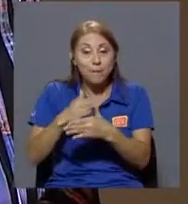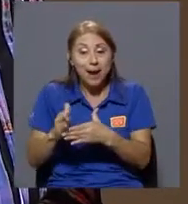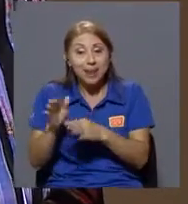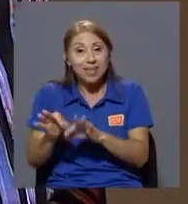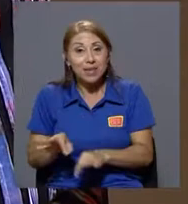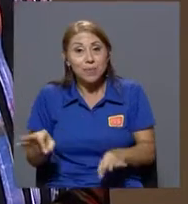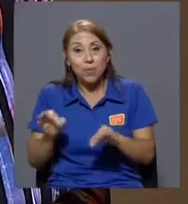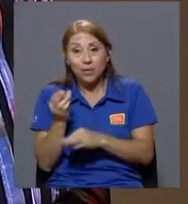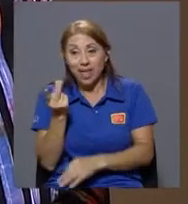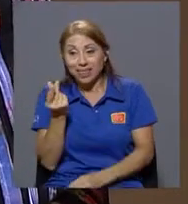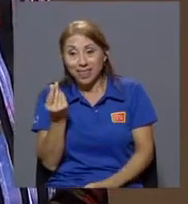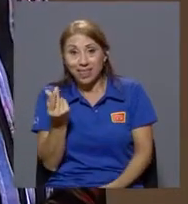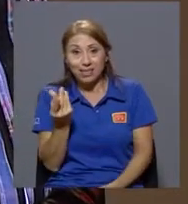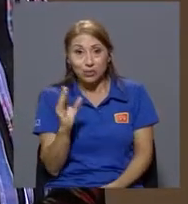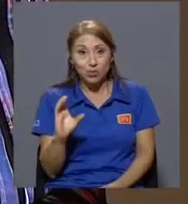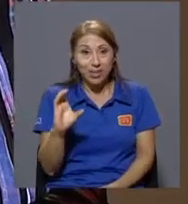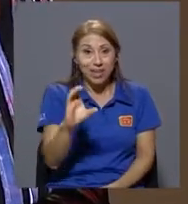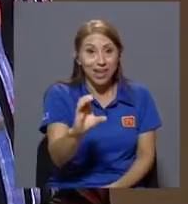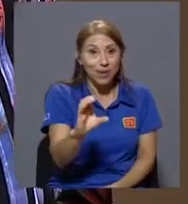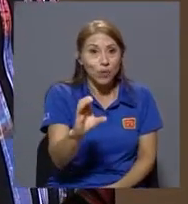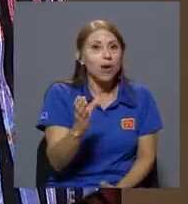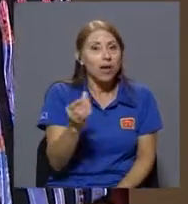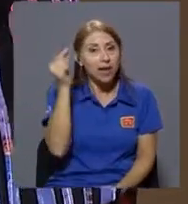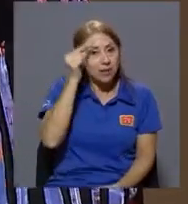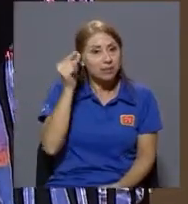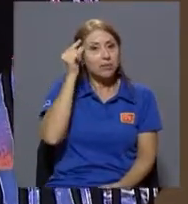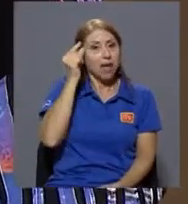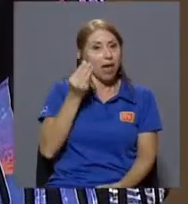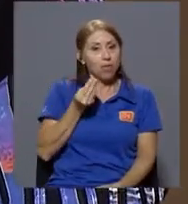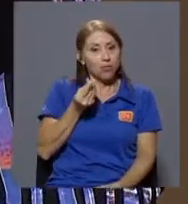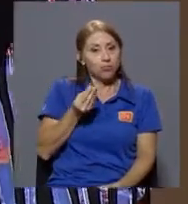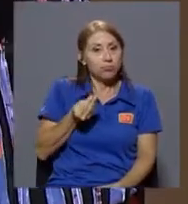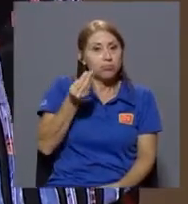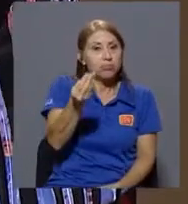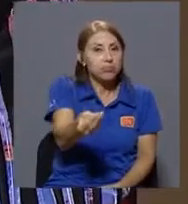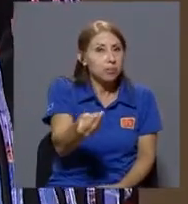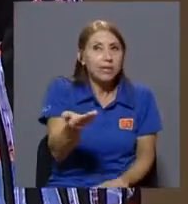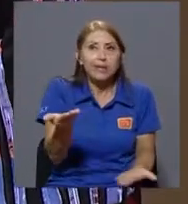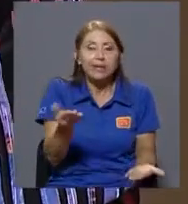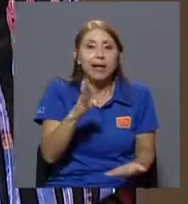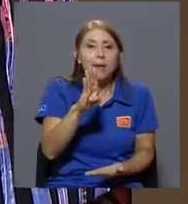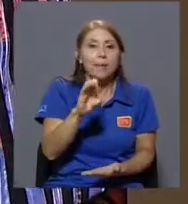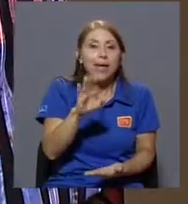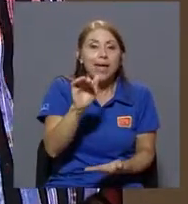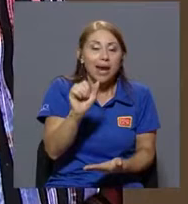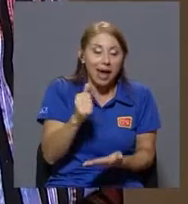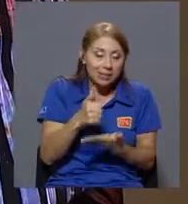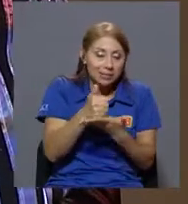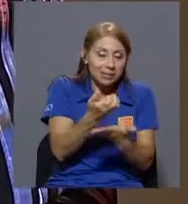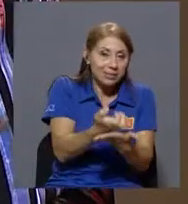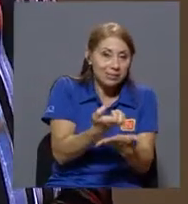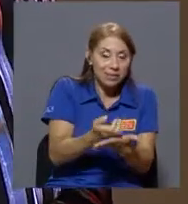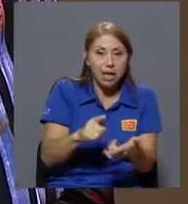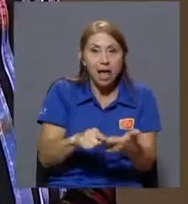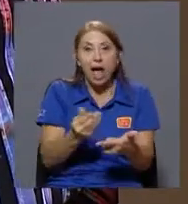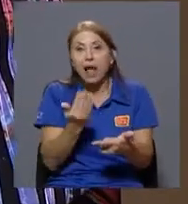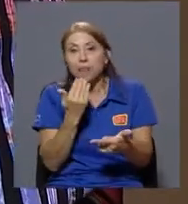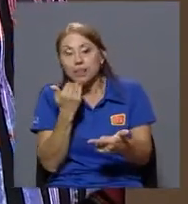de transferencias del Estado, de transferencias ya sea en becas, alimentación,